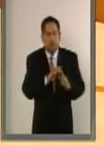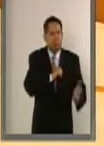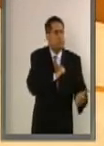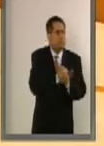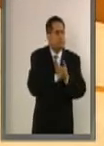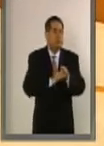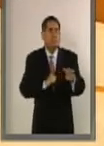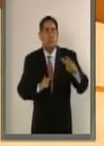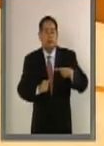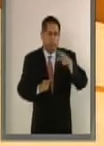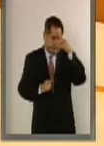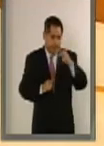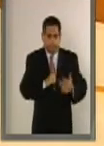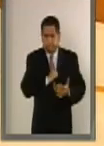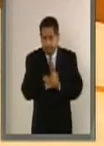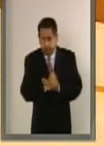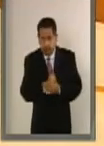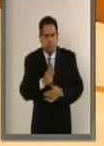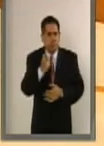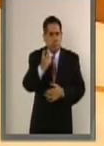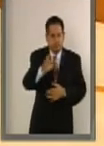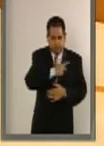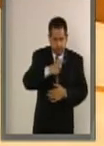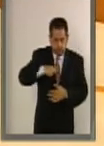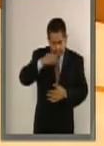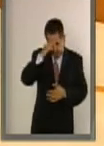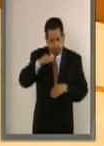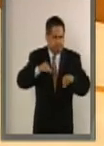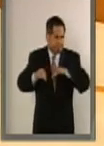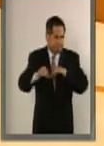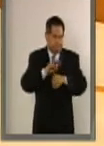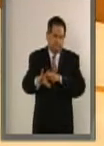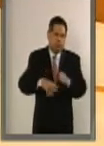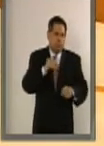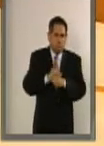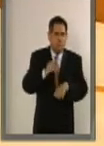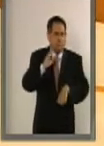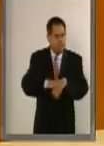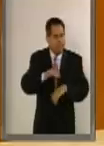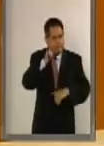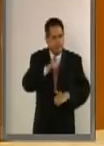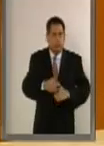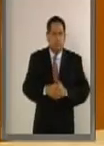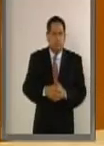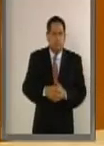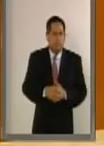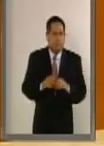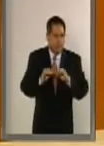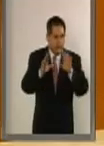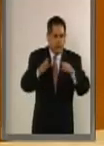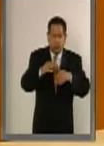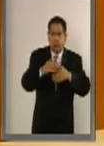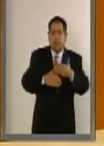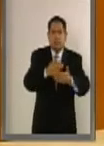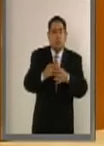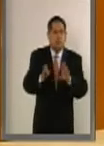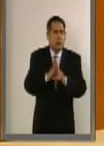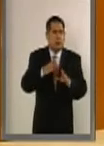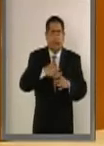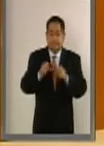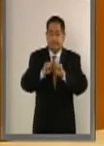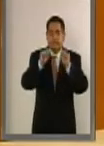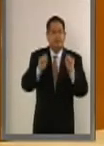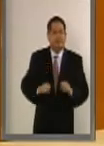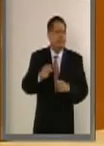y los mexicanos. Por eso tenemos que hacer la tarea completa e ir más allá. La transformación de nuestro sistema